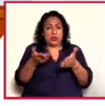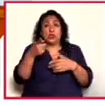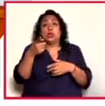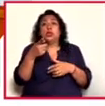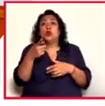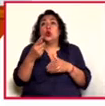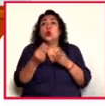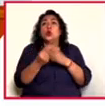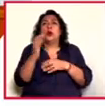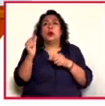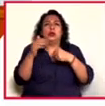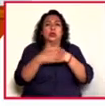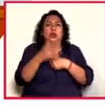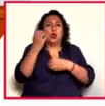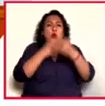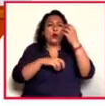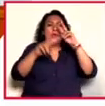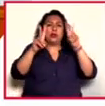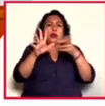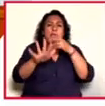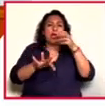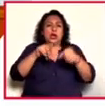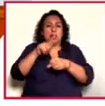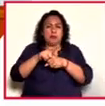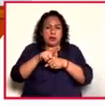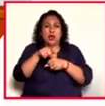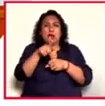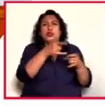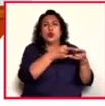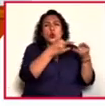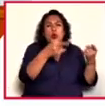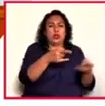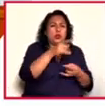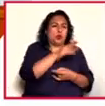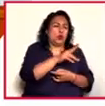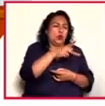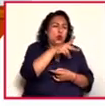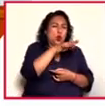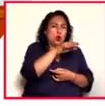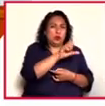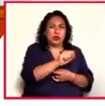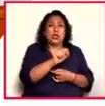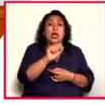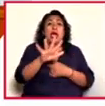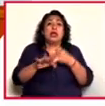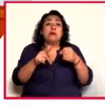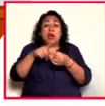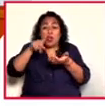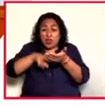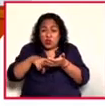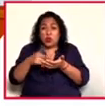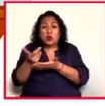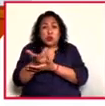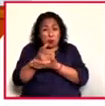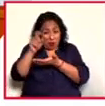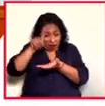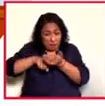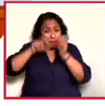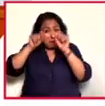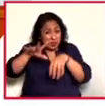de la obra Animales, adaptación del cuento de Bukowski, Animales hasta en la sopa. Yo te puedo decir que